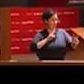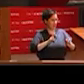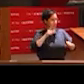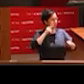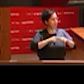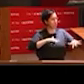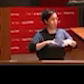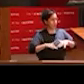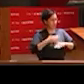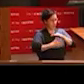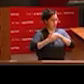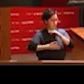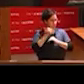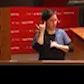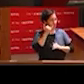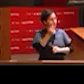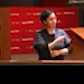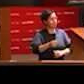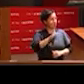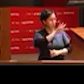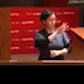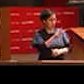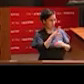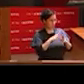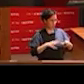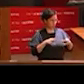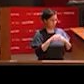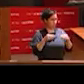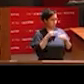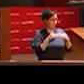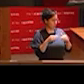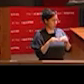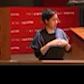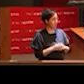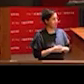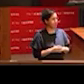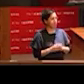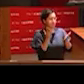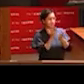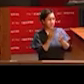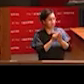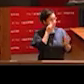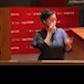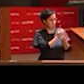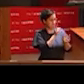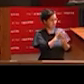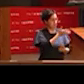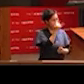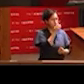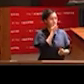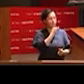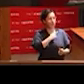reducida tenemos 53 usuarios y alternamos eh clases asistenciales como